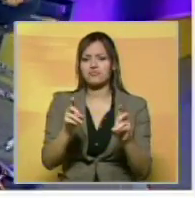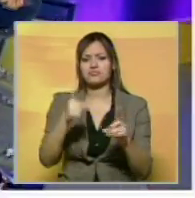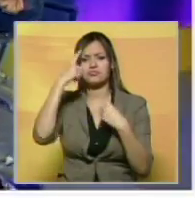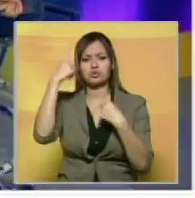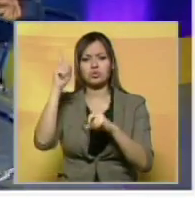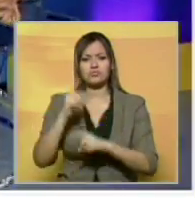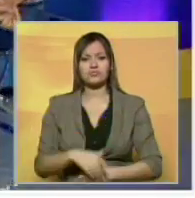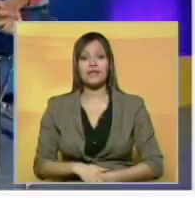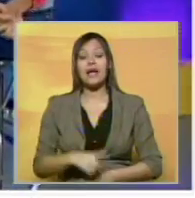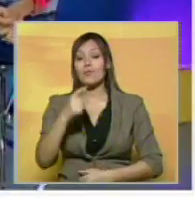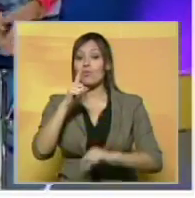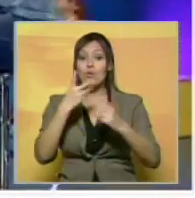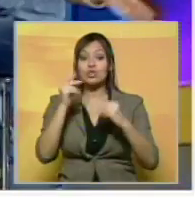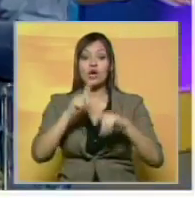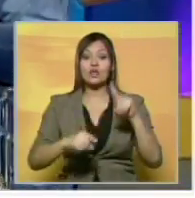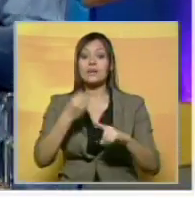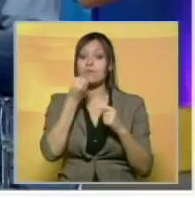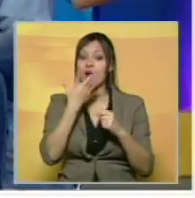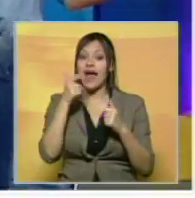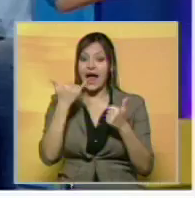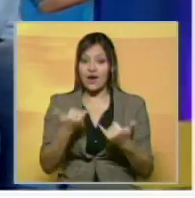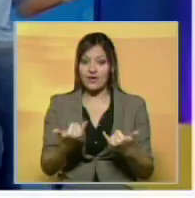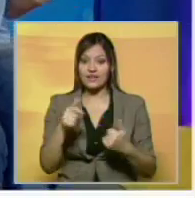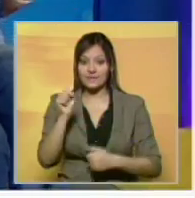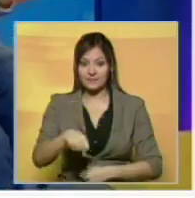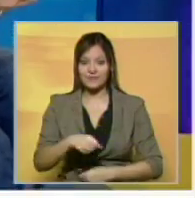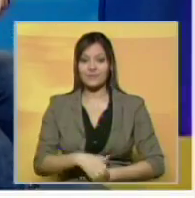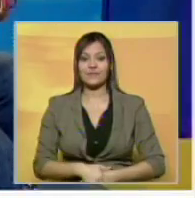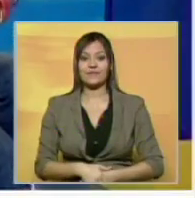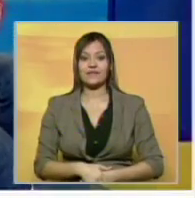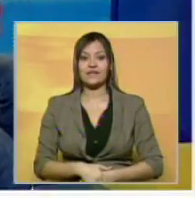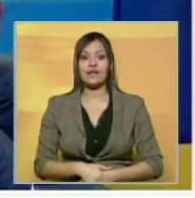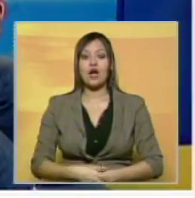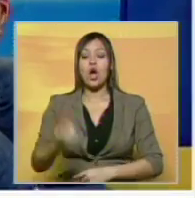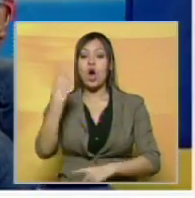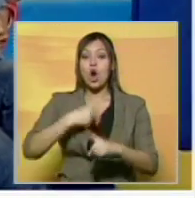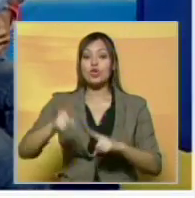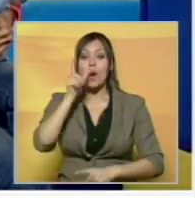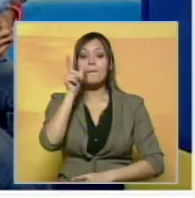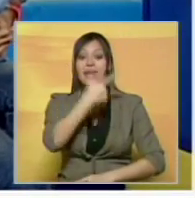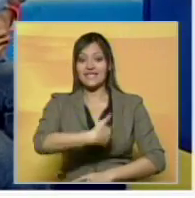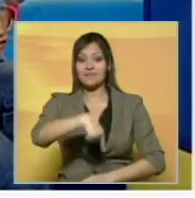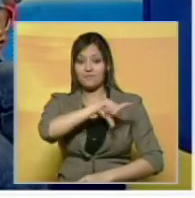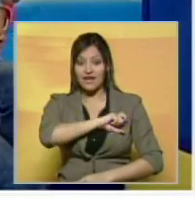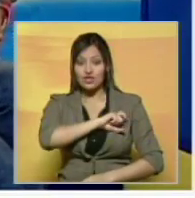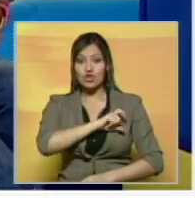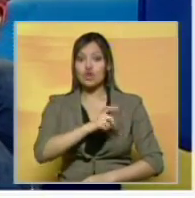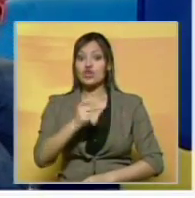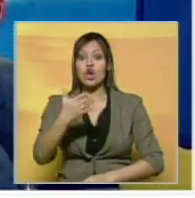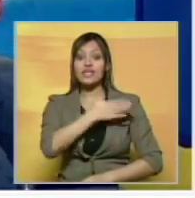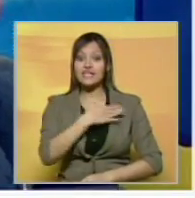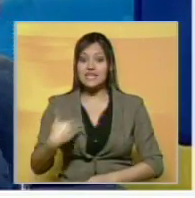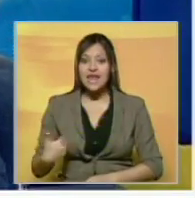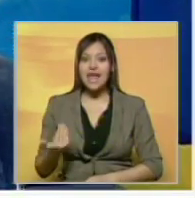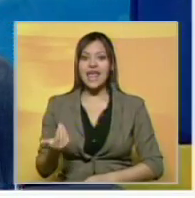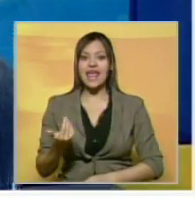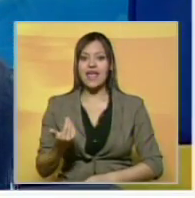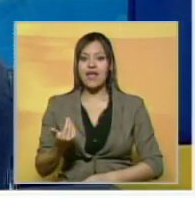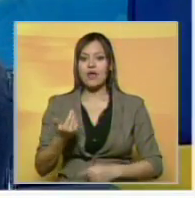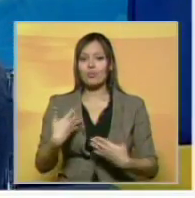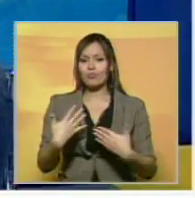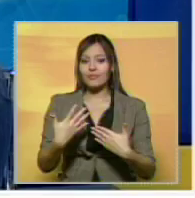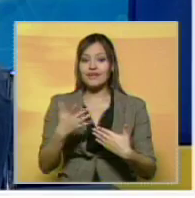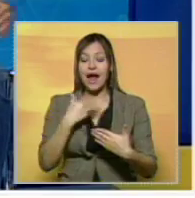deseamos mucho éxito a Juanes. Seguimos con el mundo musical porque también el español Enrique Iglesias no quiso quedarse atrás y nos presentó